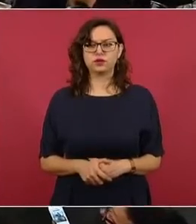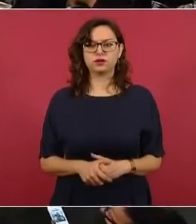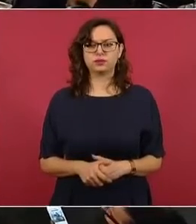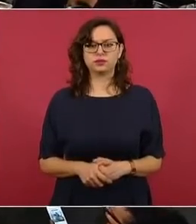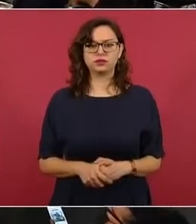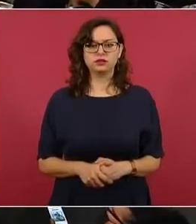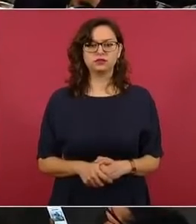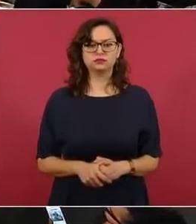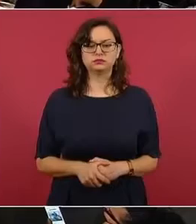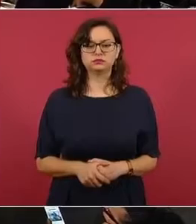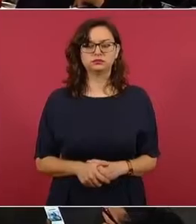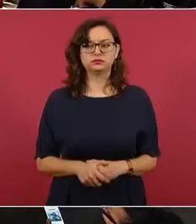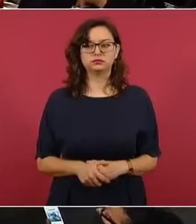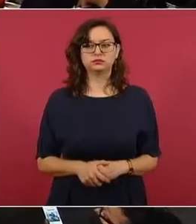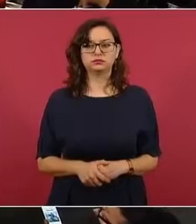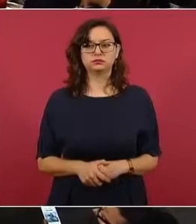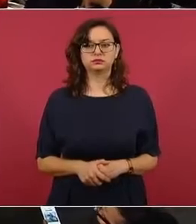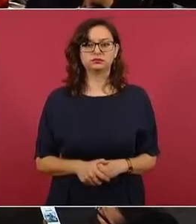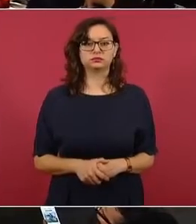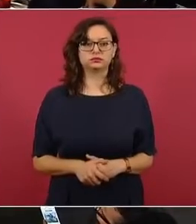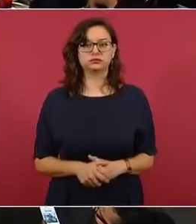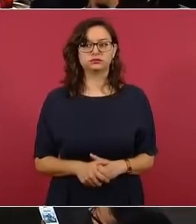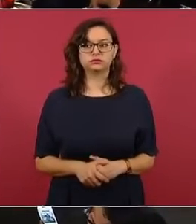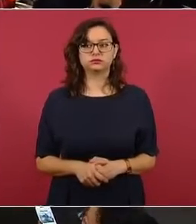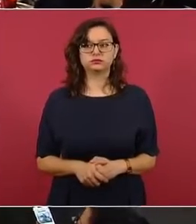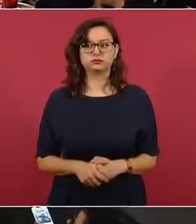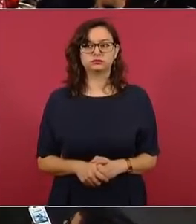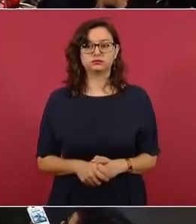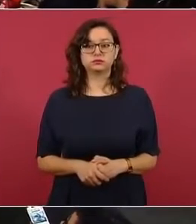Sí, lo que usted diga. Sí.